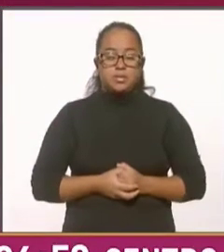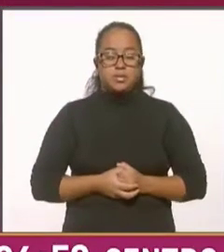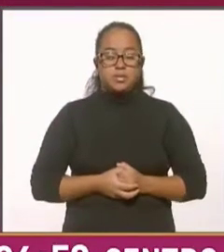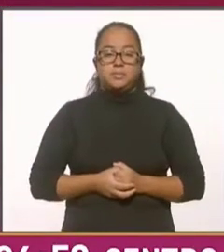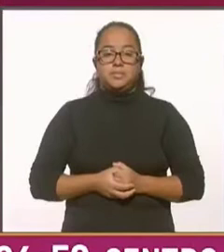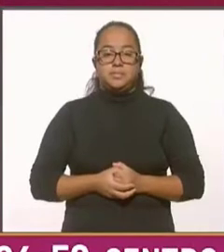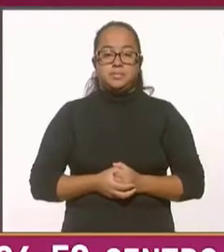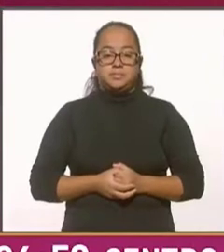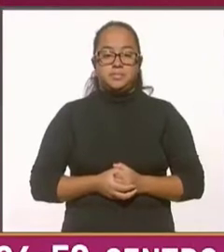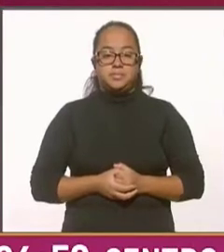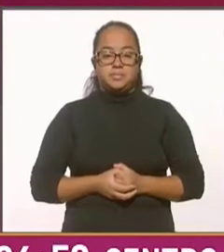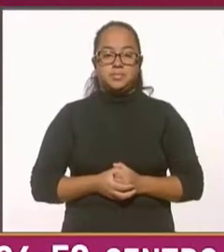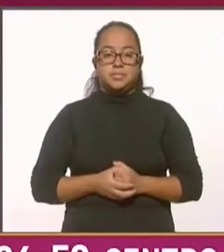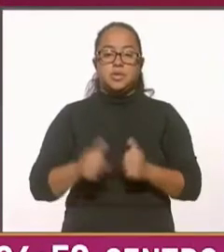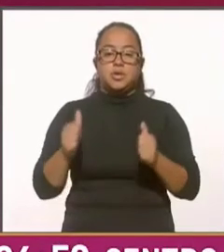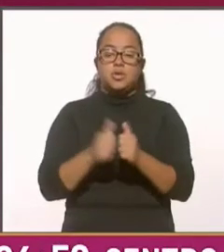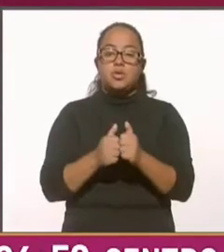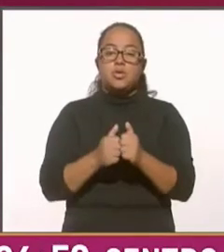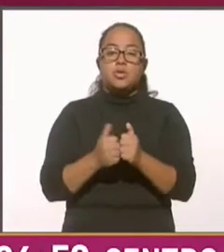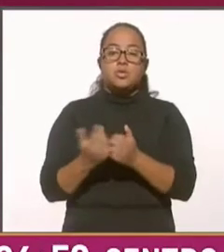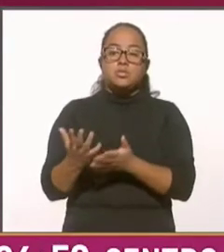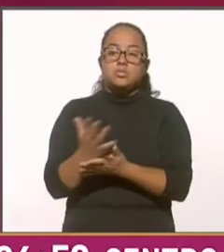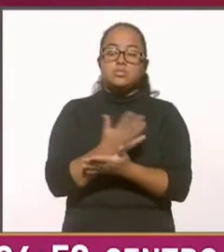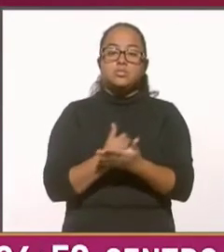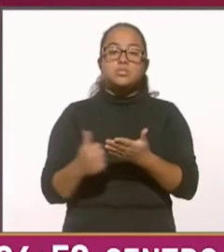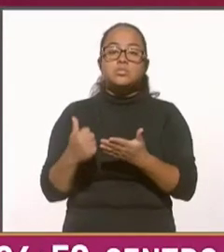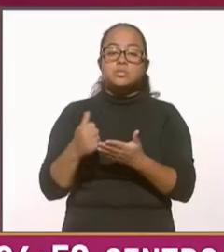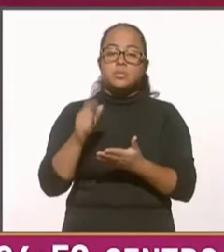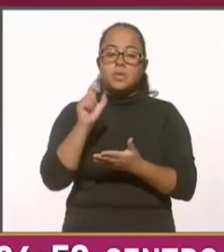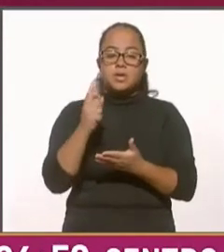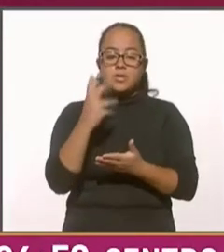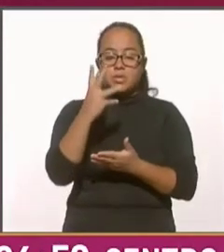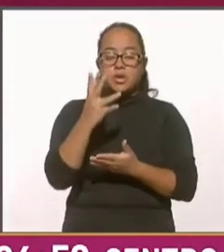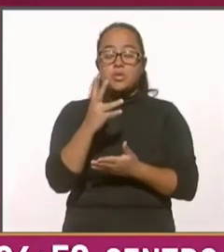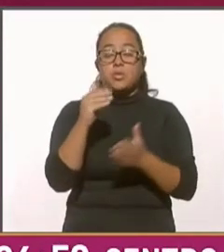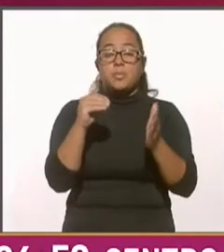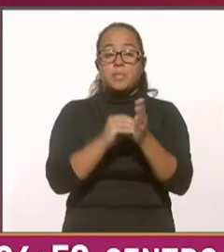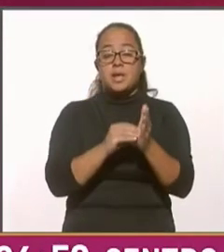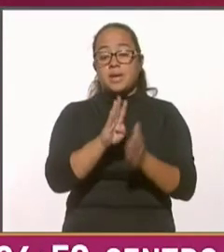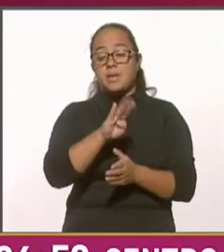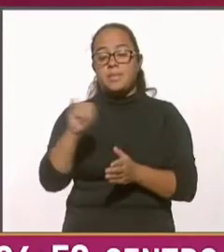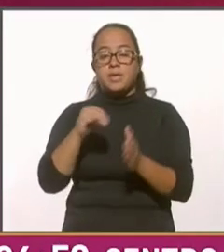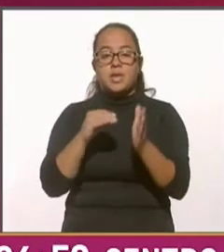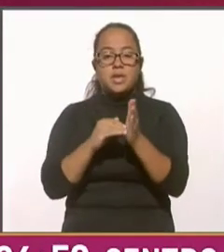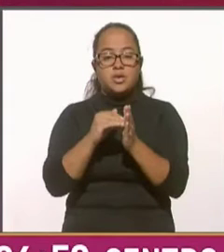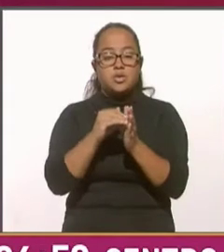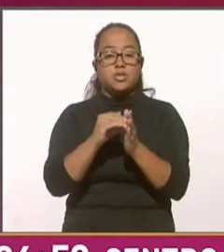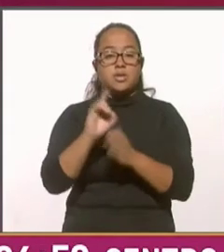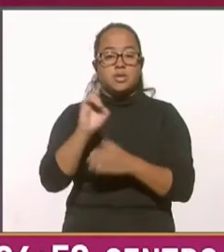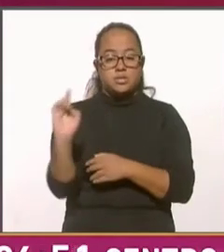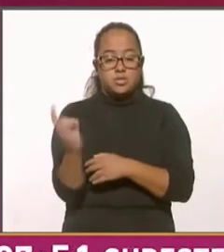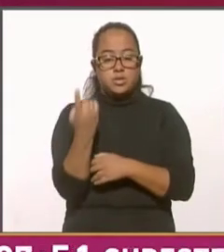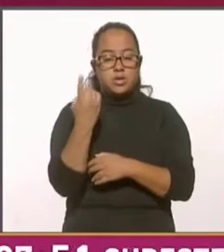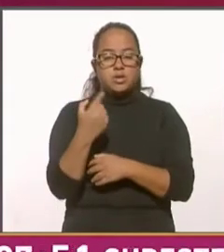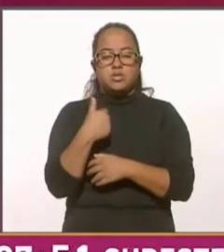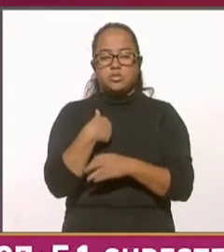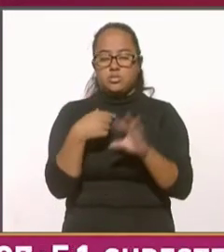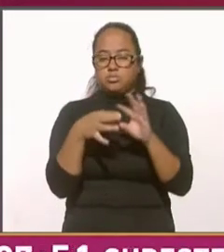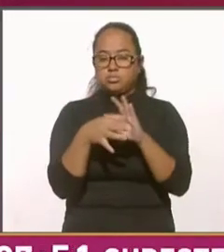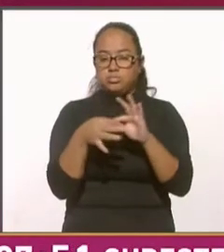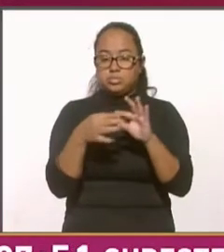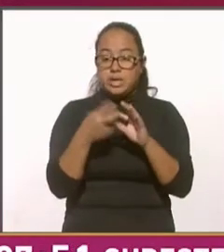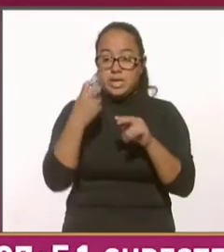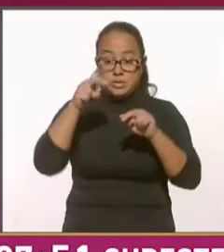con un ingreso de 24,000 millones de dólares. Yo te diría que no estamos en